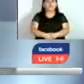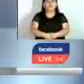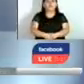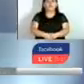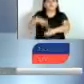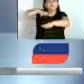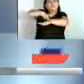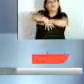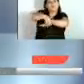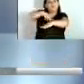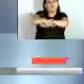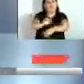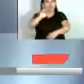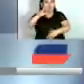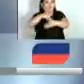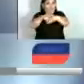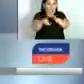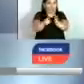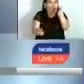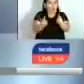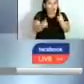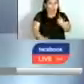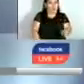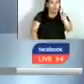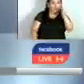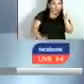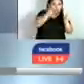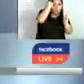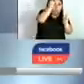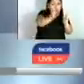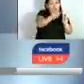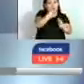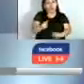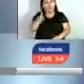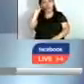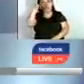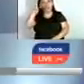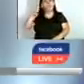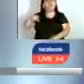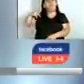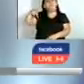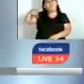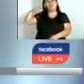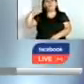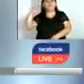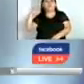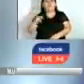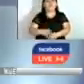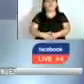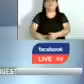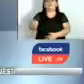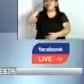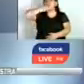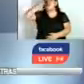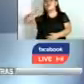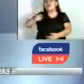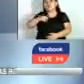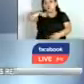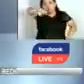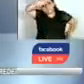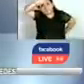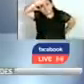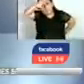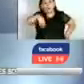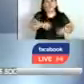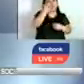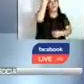En Chalatenango son 3 plazas, 2 para Nuevas Ideas y 1 para el PCN. En Cuscatlán, Nuevas Ideas se